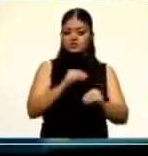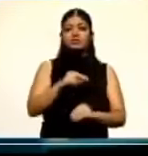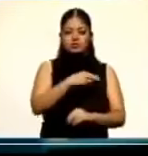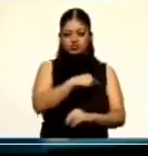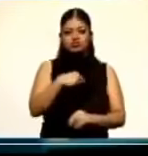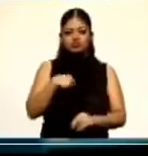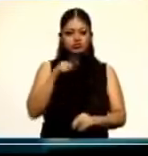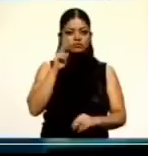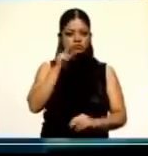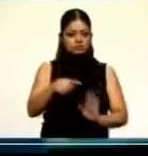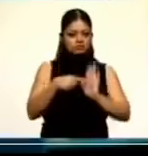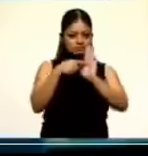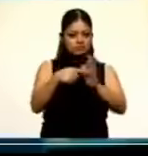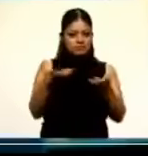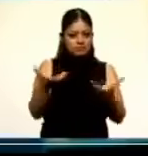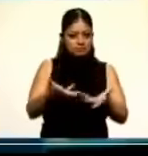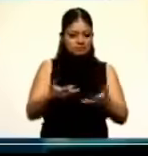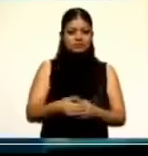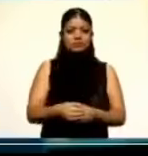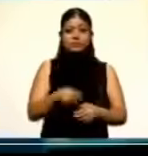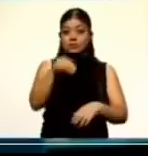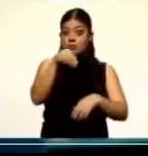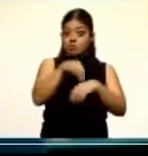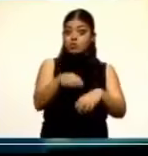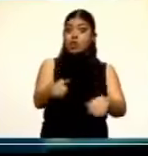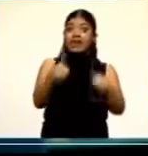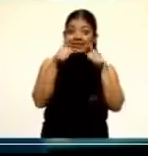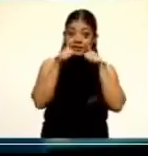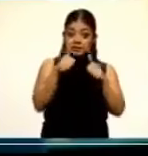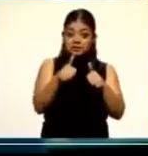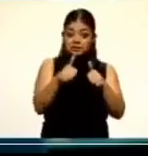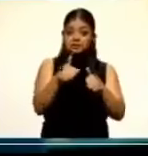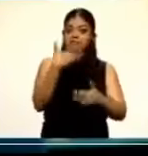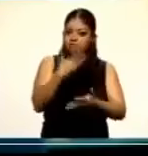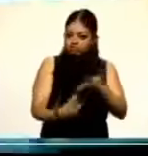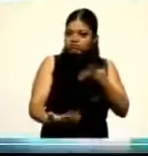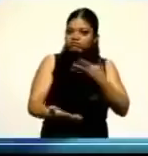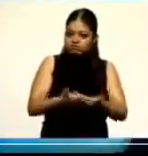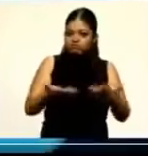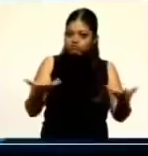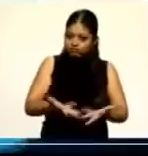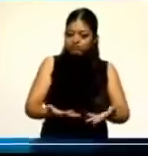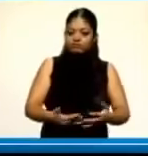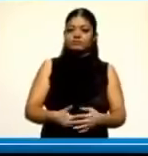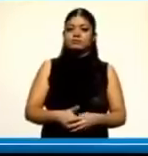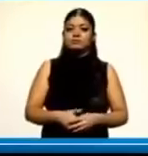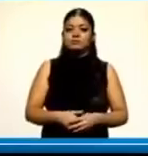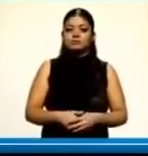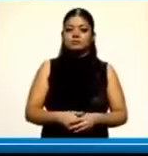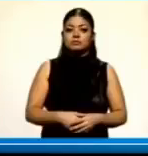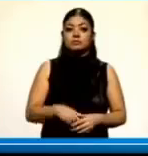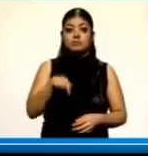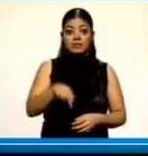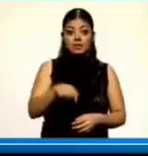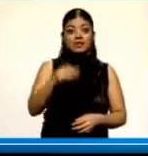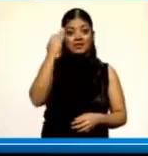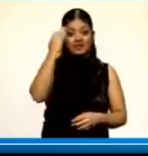te mostramos cómo hacerlo. Pon mucha atención y manos a la obra. Este ciclo